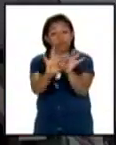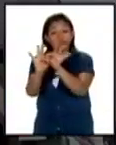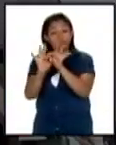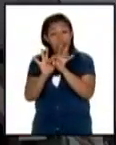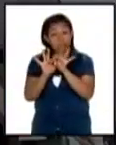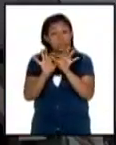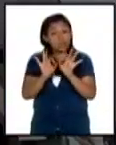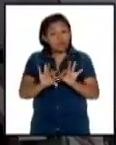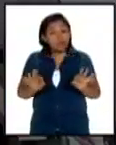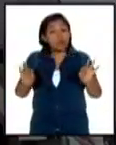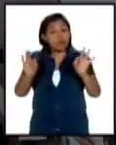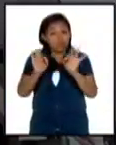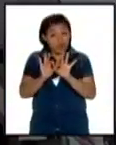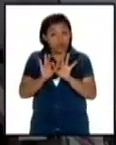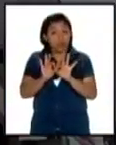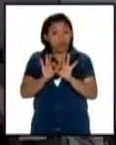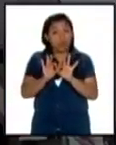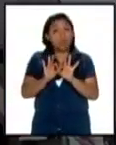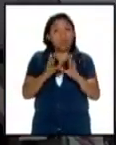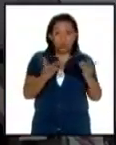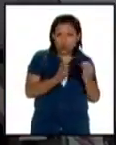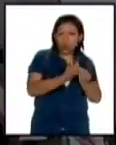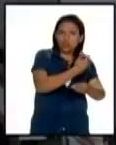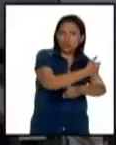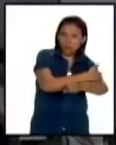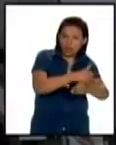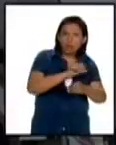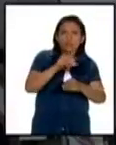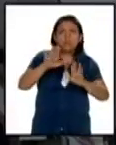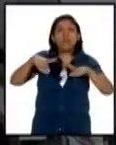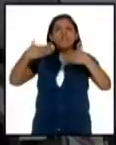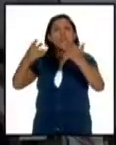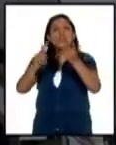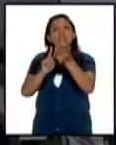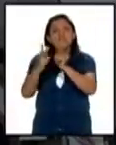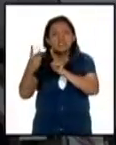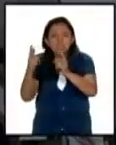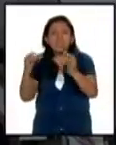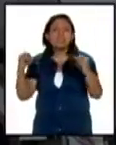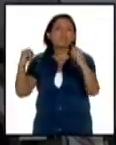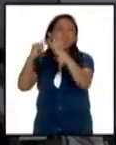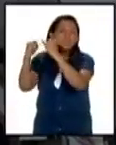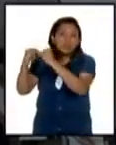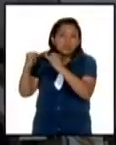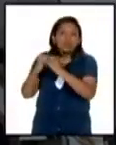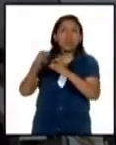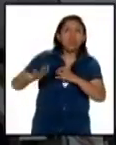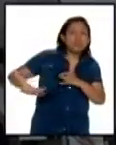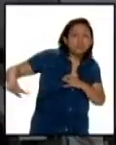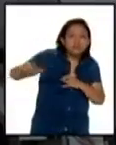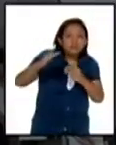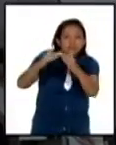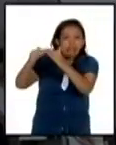que se hace con la familia, pero también la que pueden hacer con los vecinos, con las instituciones, con la colonia, eso también lo enseñamos en